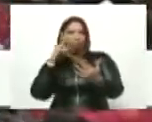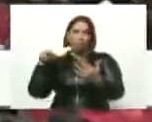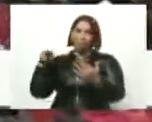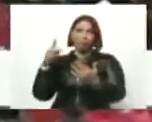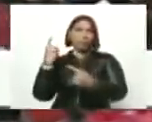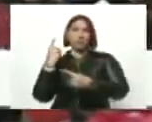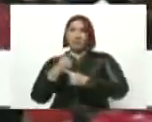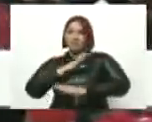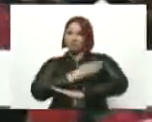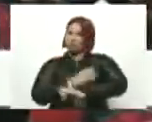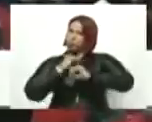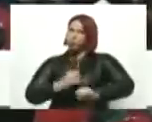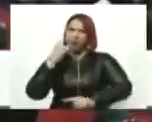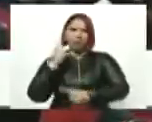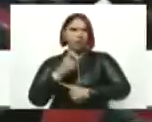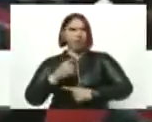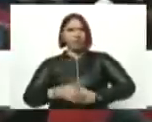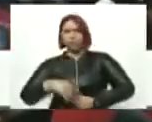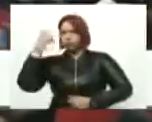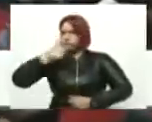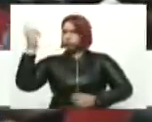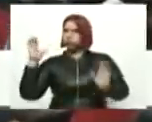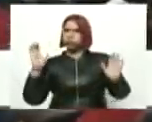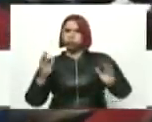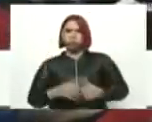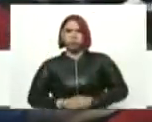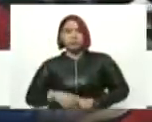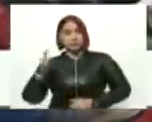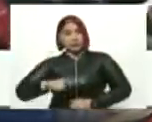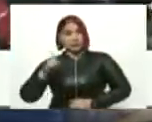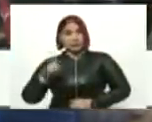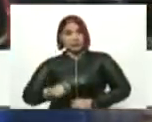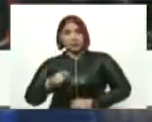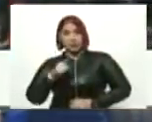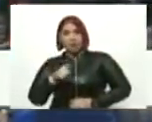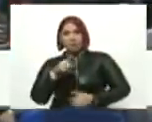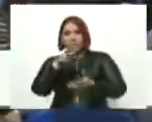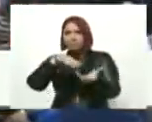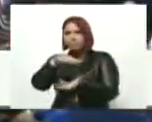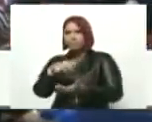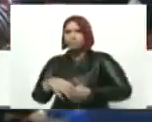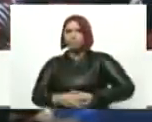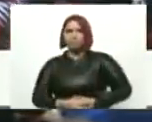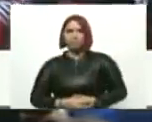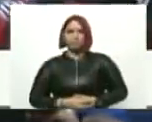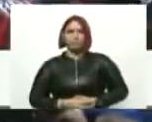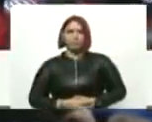la rudeza y la crudeza que lo requiera la situación.